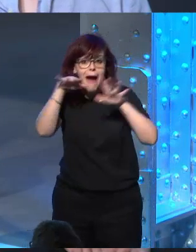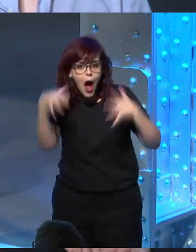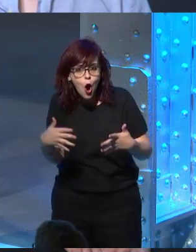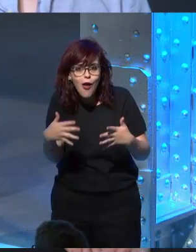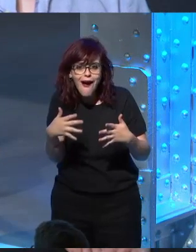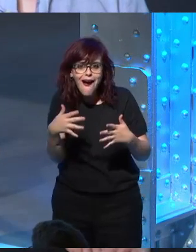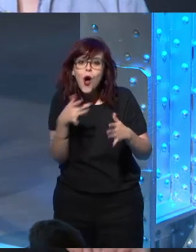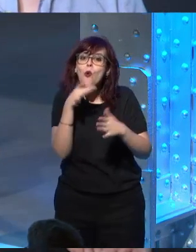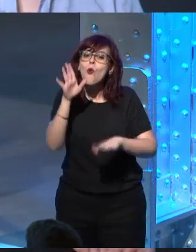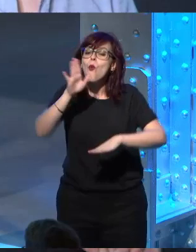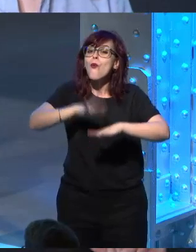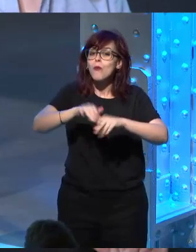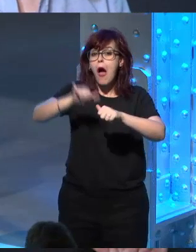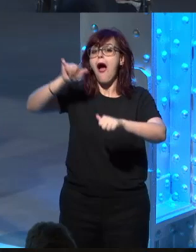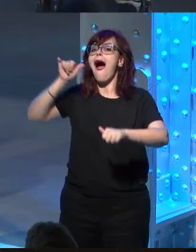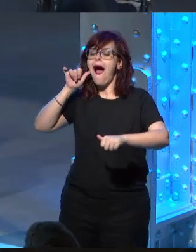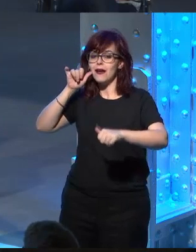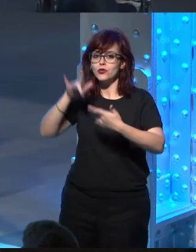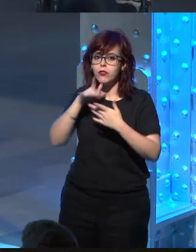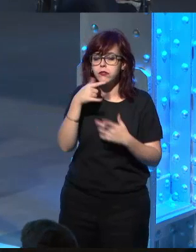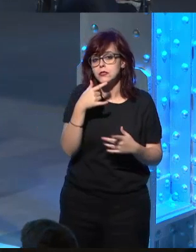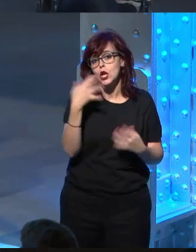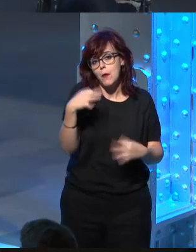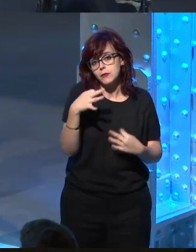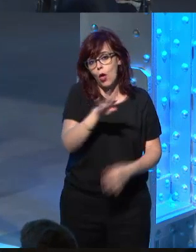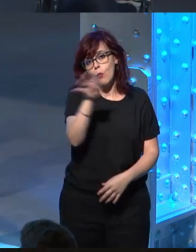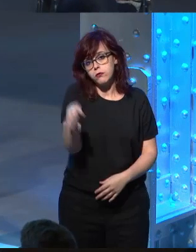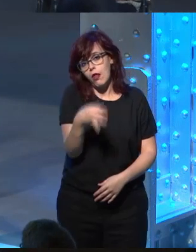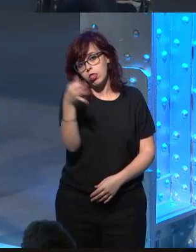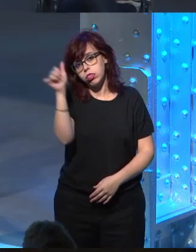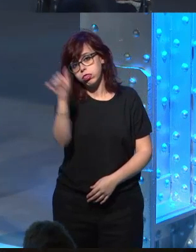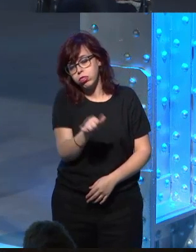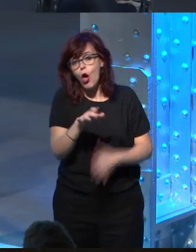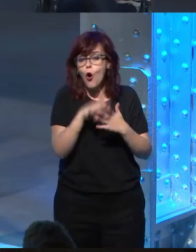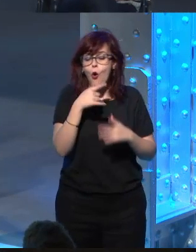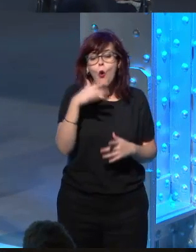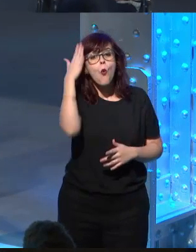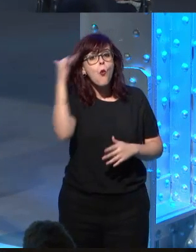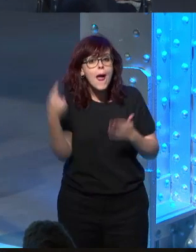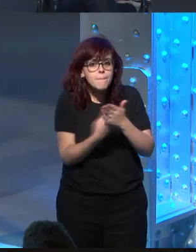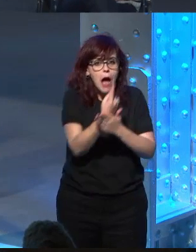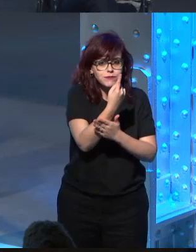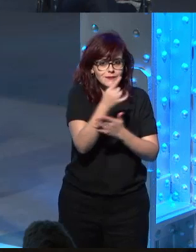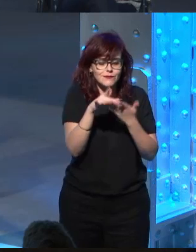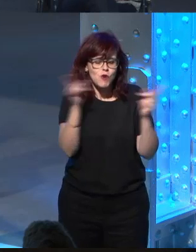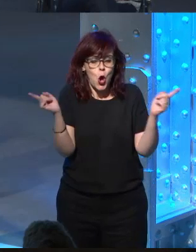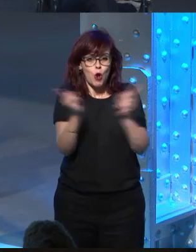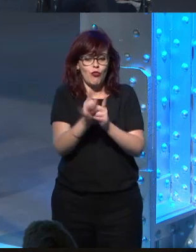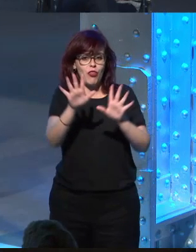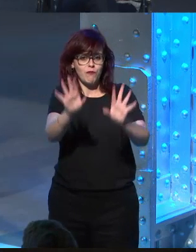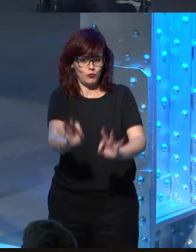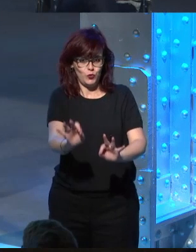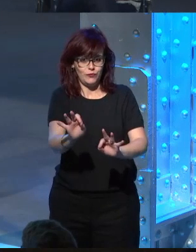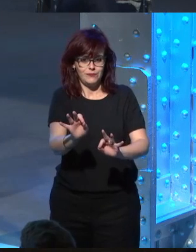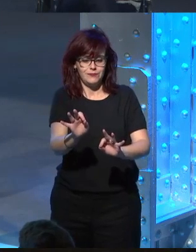actual. Y entre ver Lawrence de Arabia, que dura 4 horas, o ver el vídeo de White Maps, que dura 10 minutos, se entiende mucho mejor con White Maps. Para que os